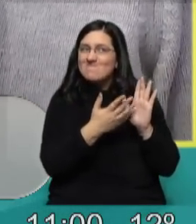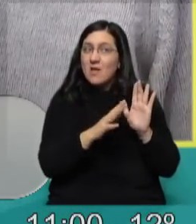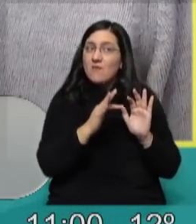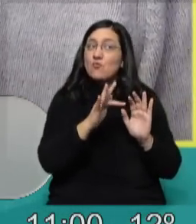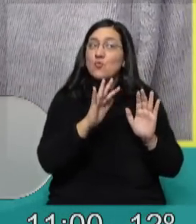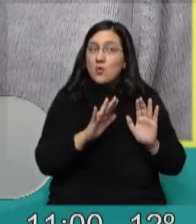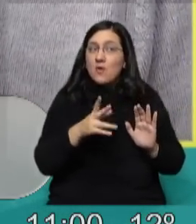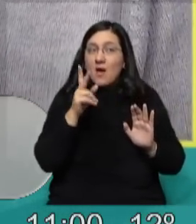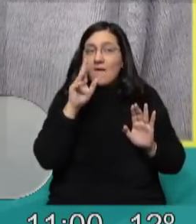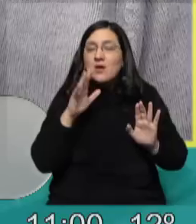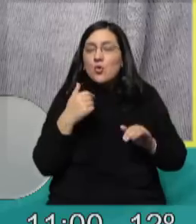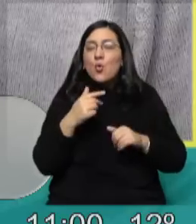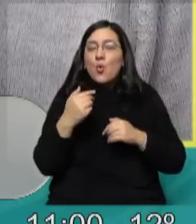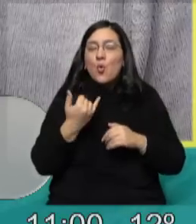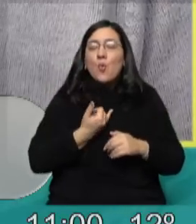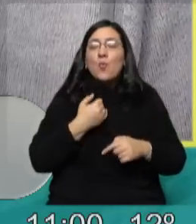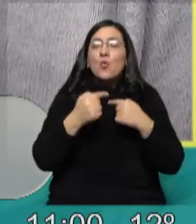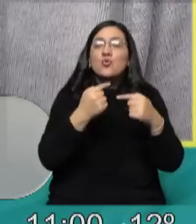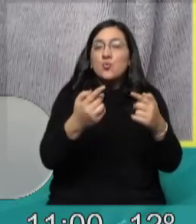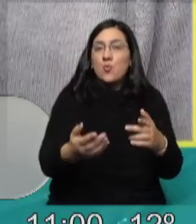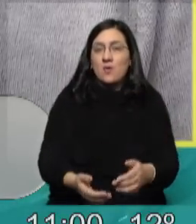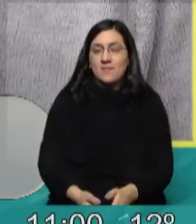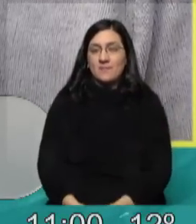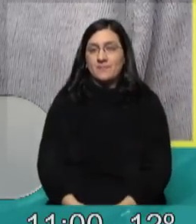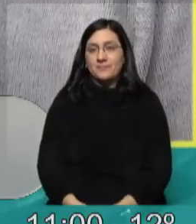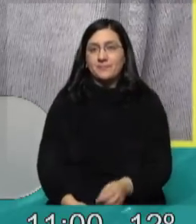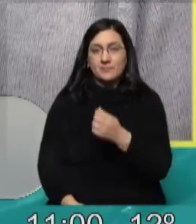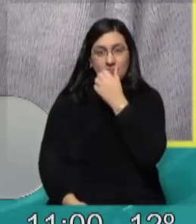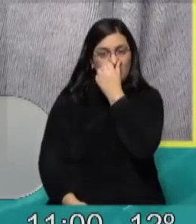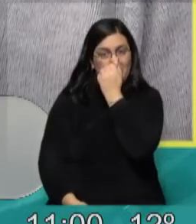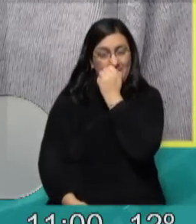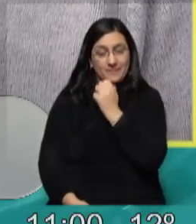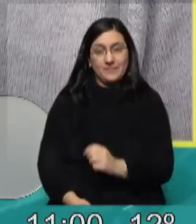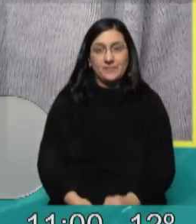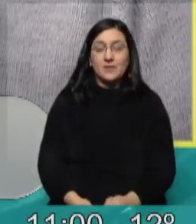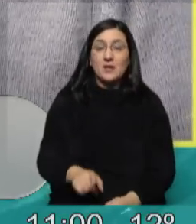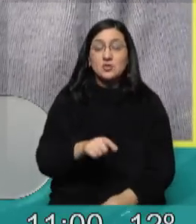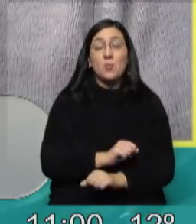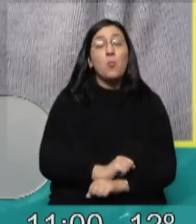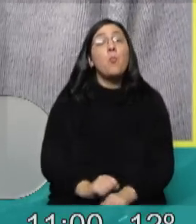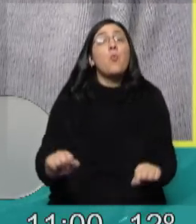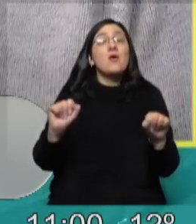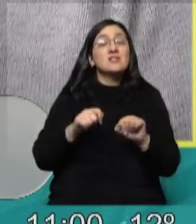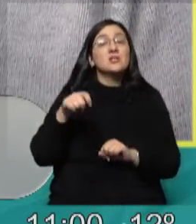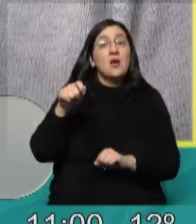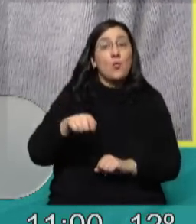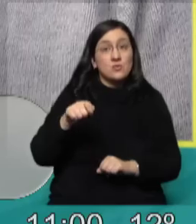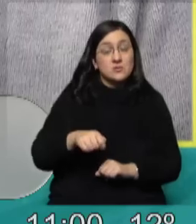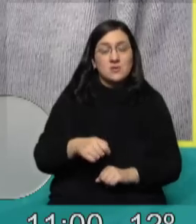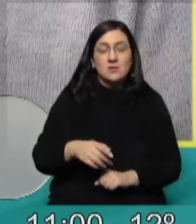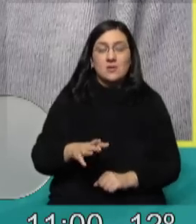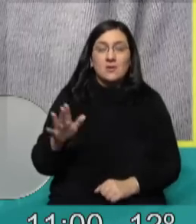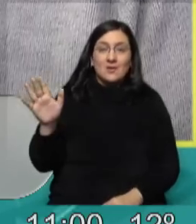bueno, verá qué es lo que puede terminar pasando, si esos casos pueden llegar terminando en la justicia o no. Eduardo, te